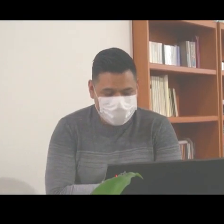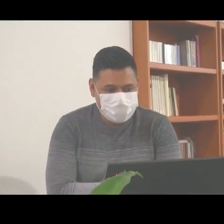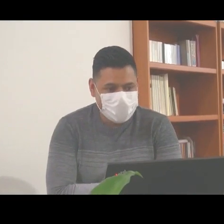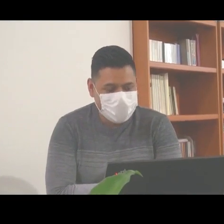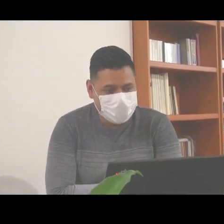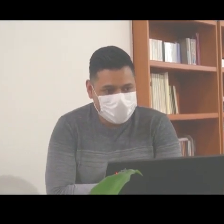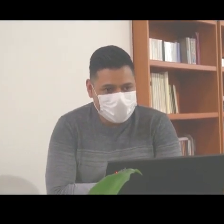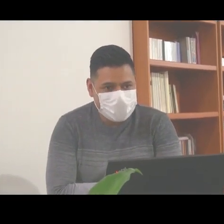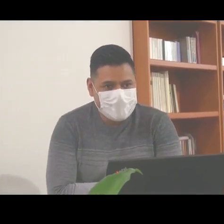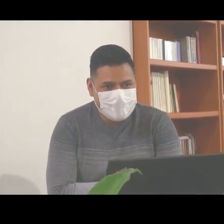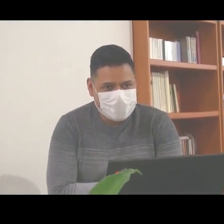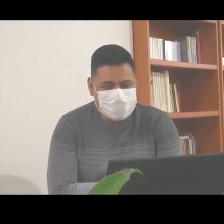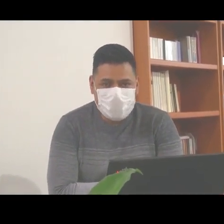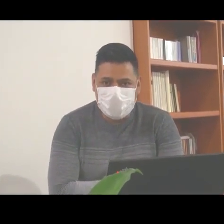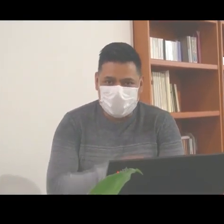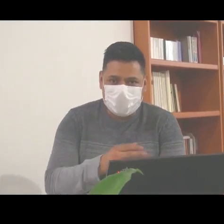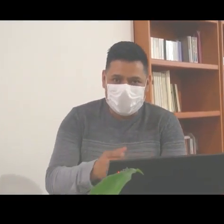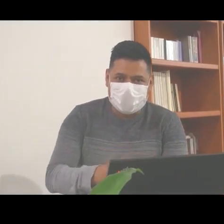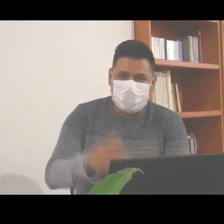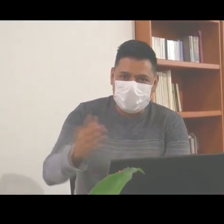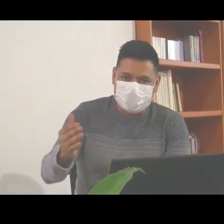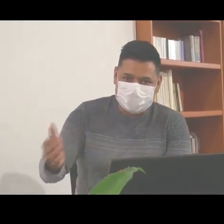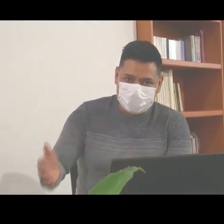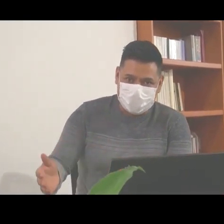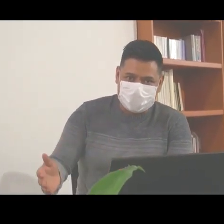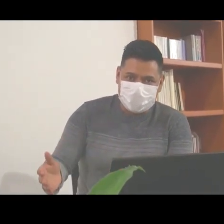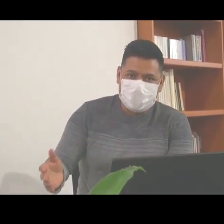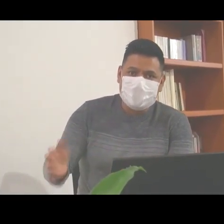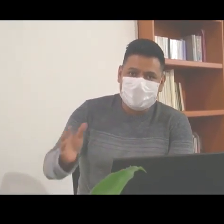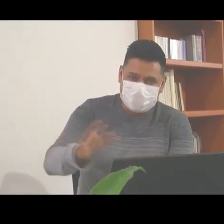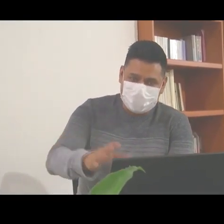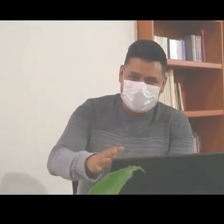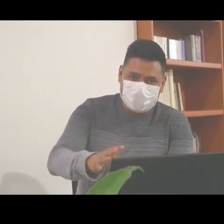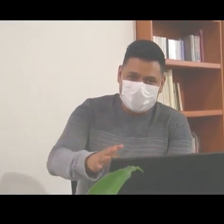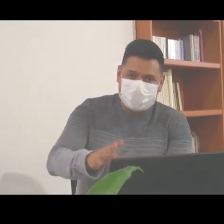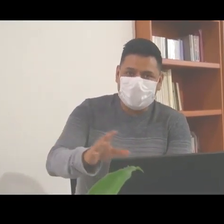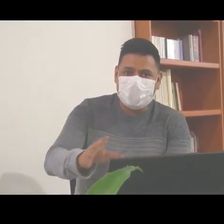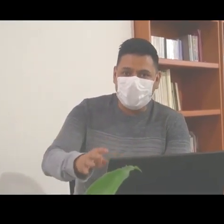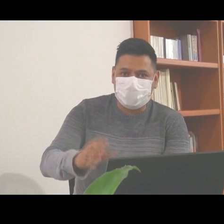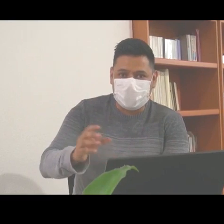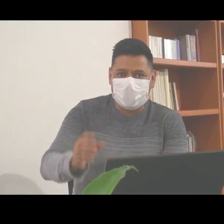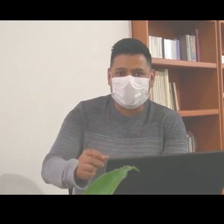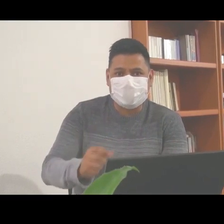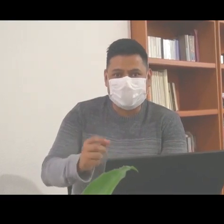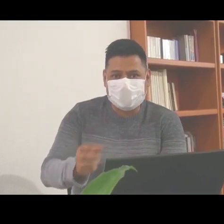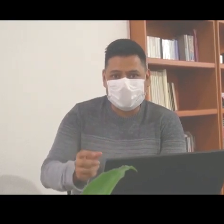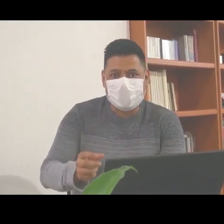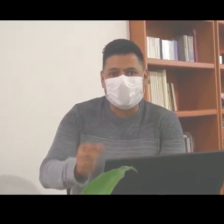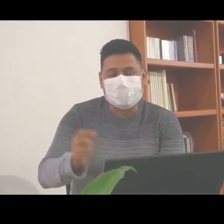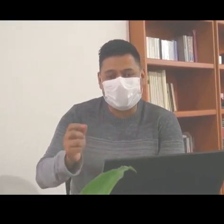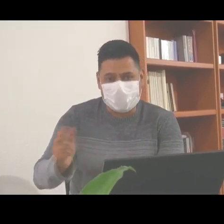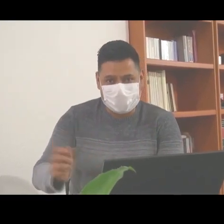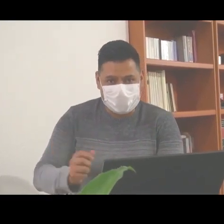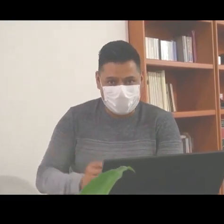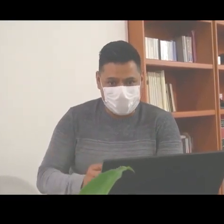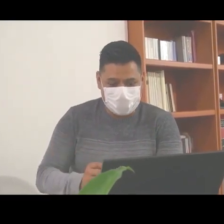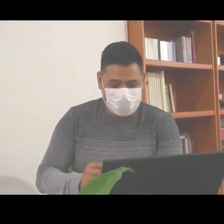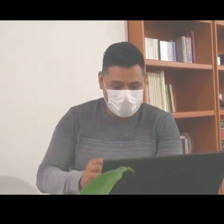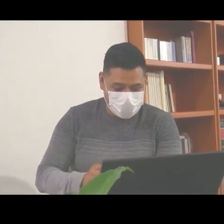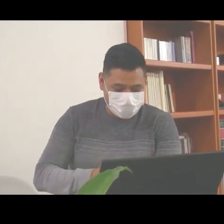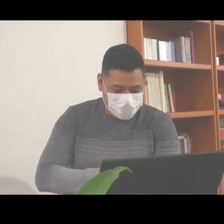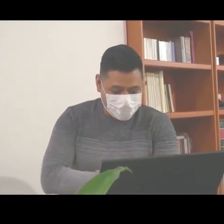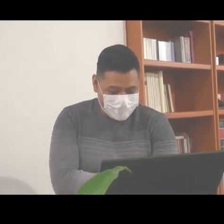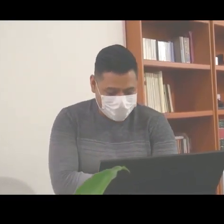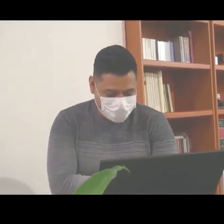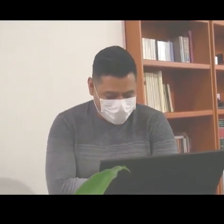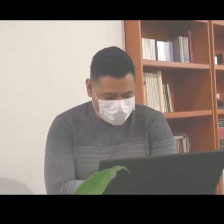Electoral. Esta convocatoria actualmente está abierta y tienen la oportunidad de registrarse hasta el 30 de abril.